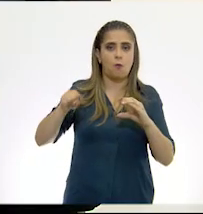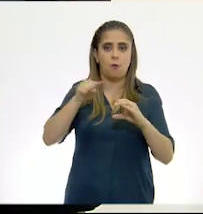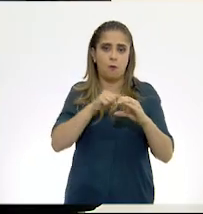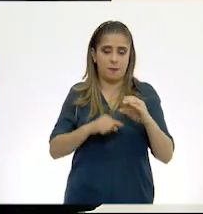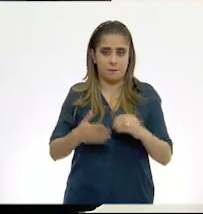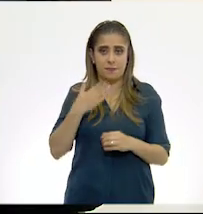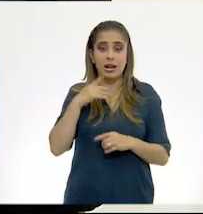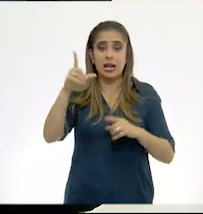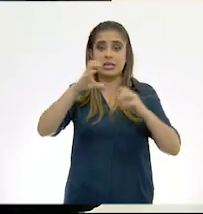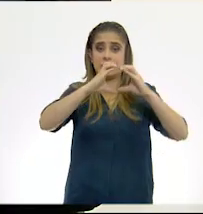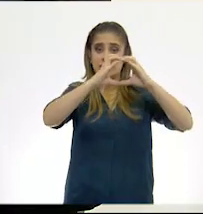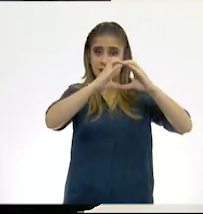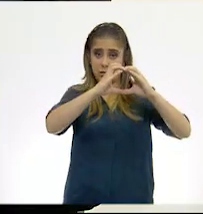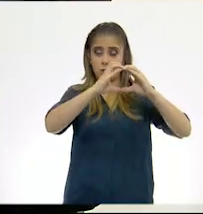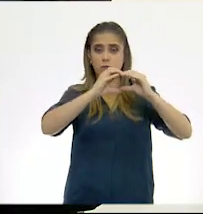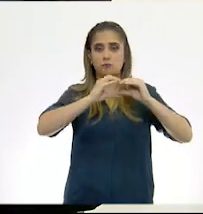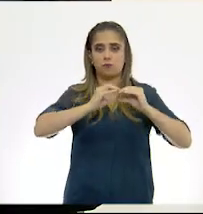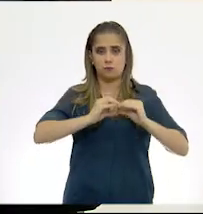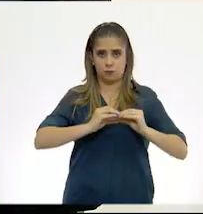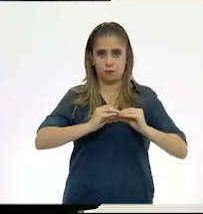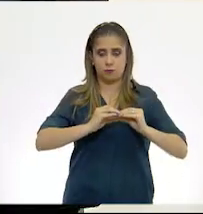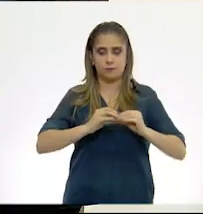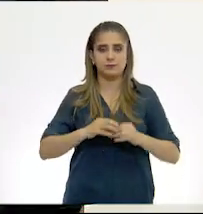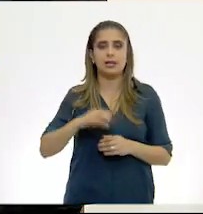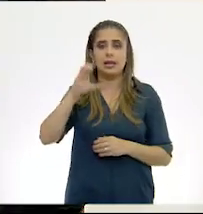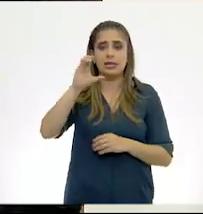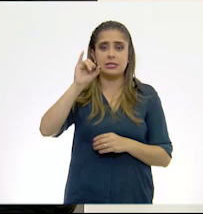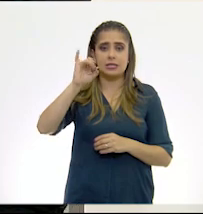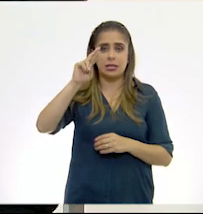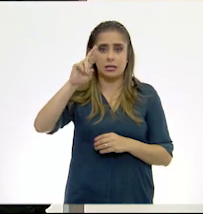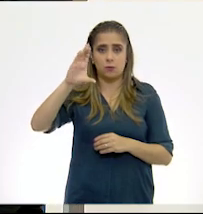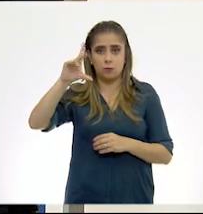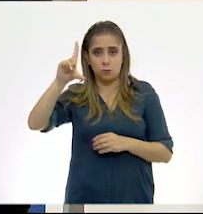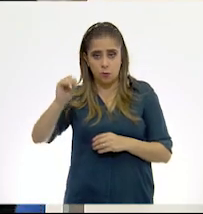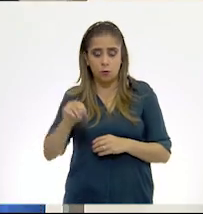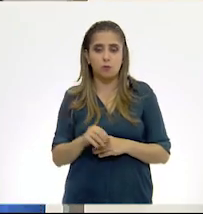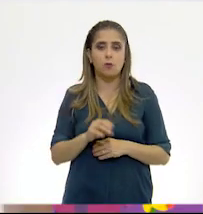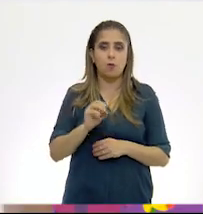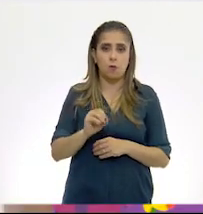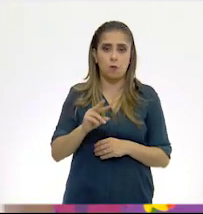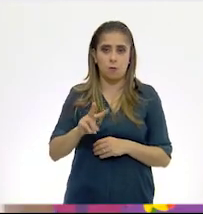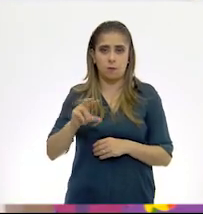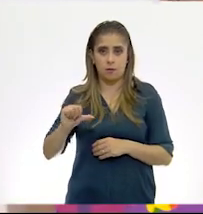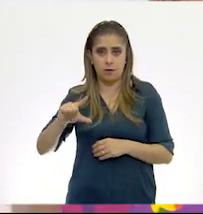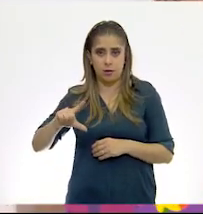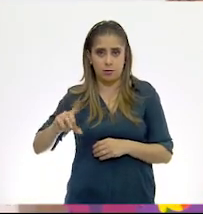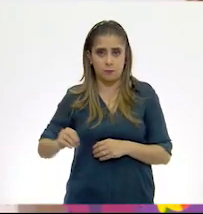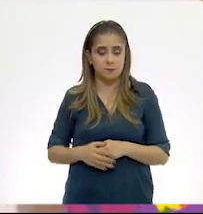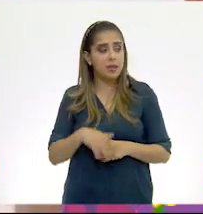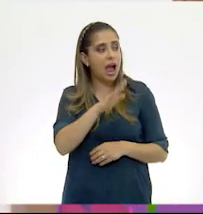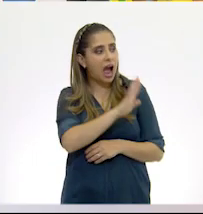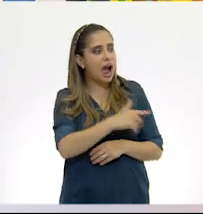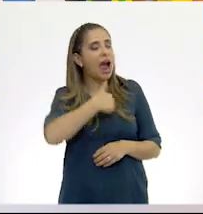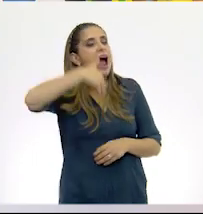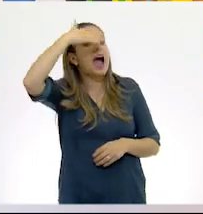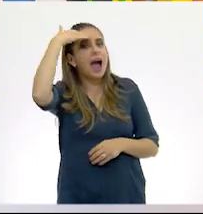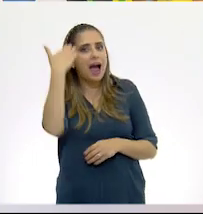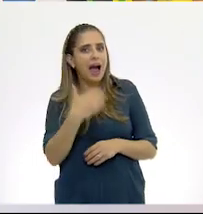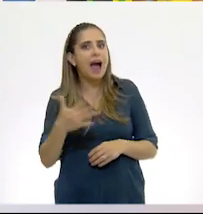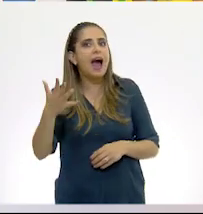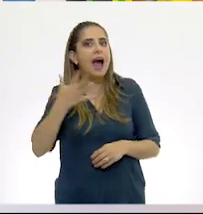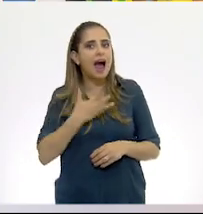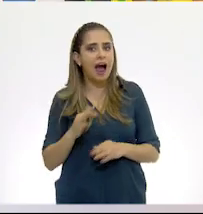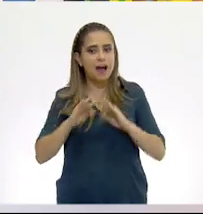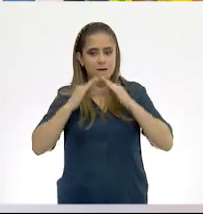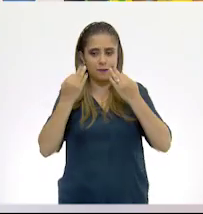círculo y es un óvalo. Óvalo. Ah, ya sé dónde podemos encontrar una figura geométrica